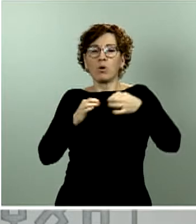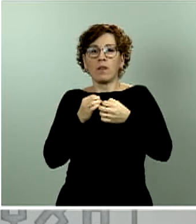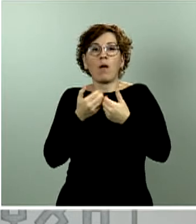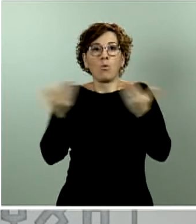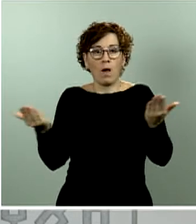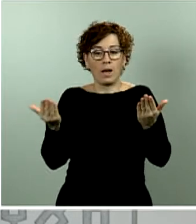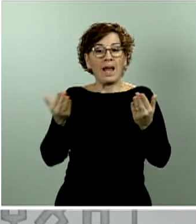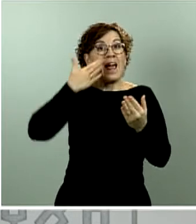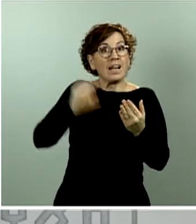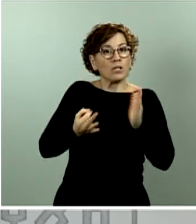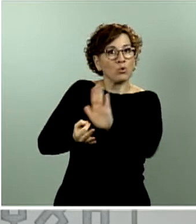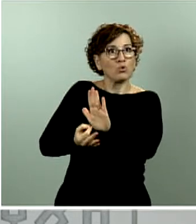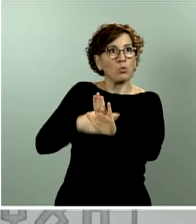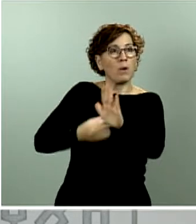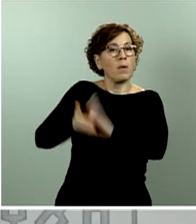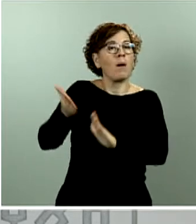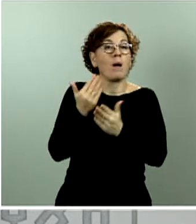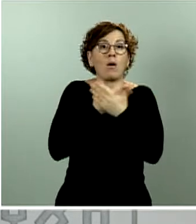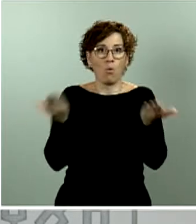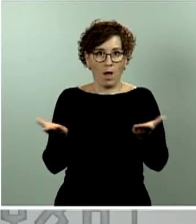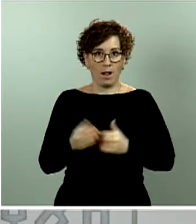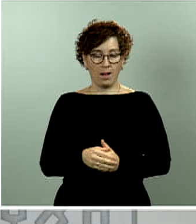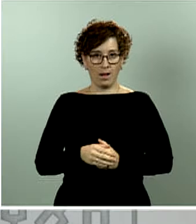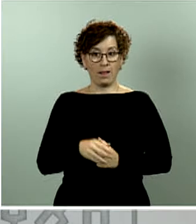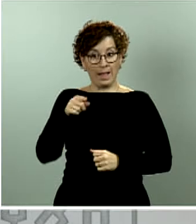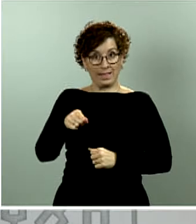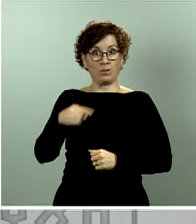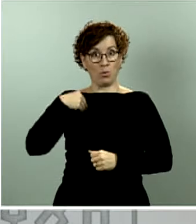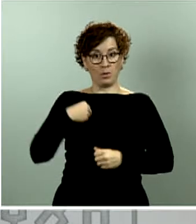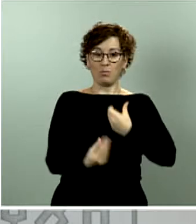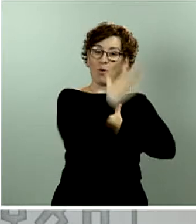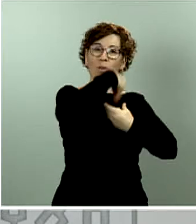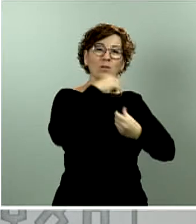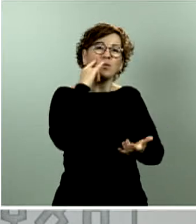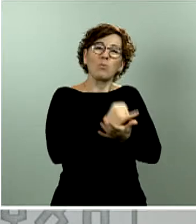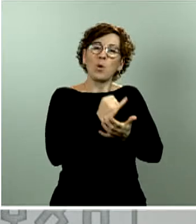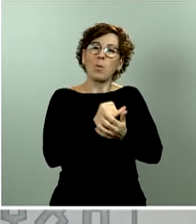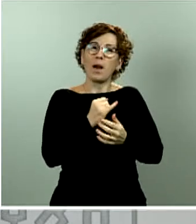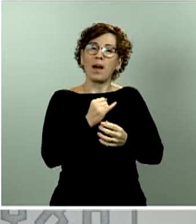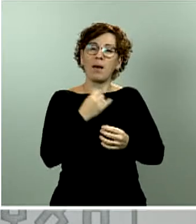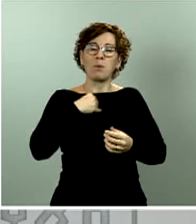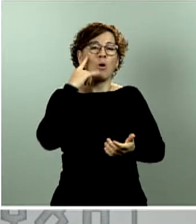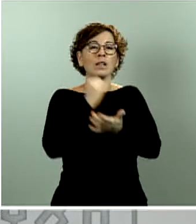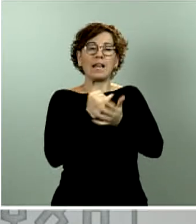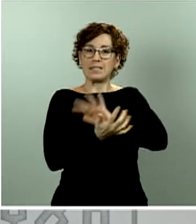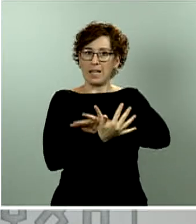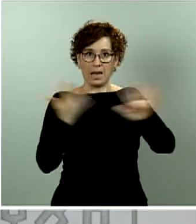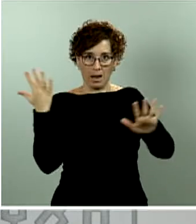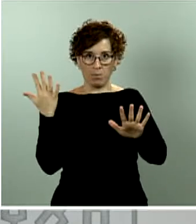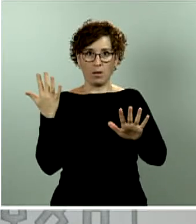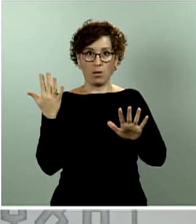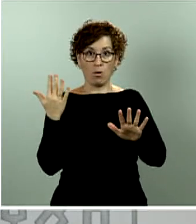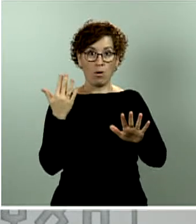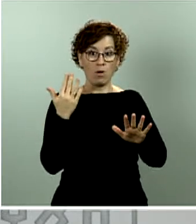los test serológicos rápidos. Estas pruebas no podemos valorarlas igual que las PCRs. Se